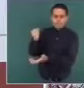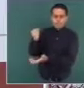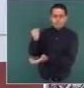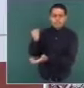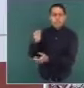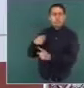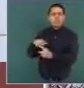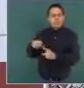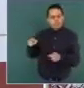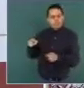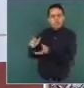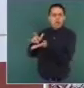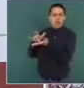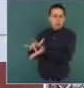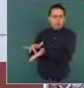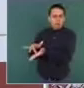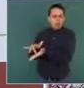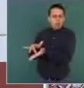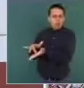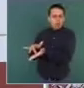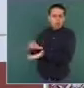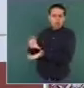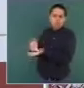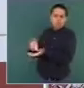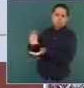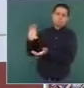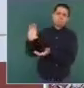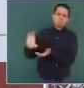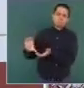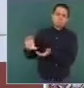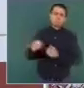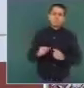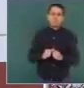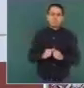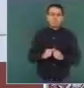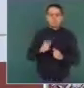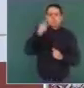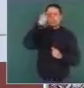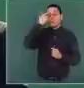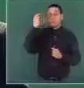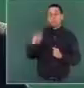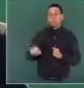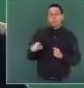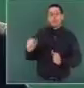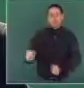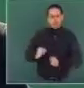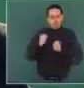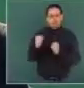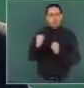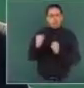son aportaciones para fortalecer